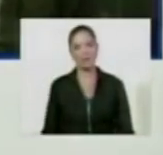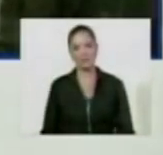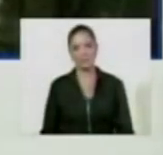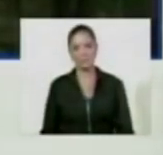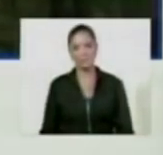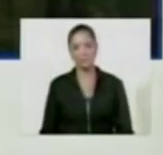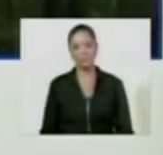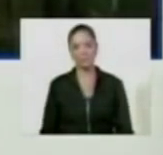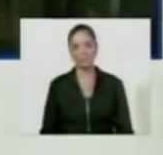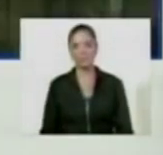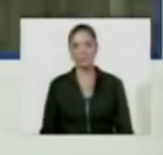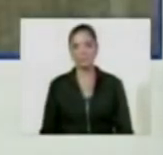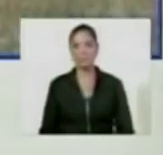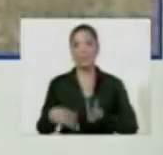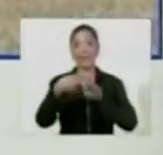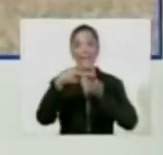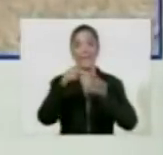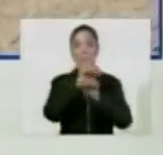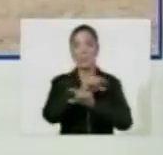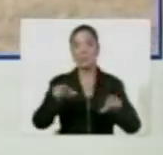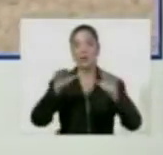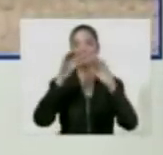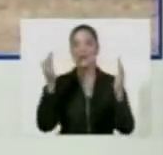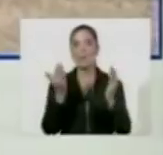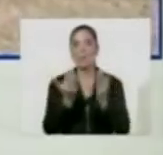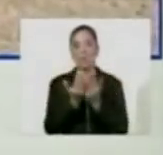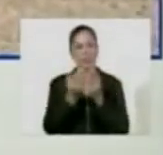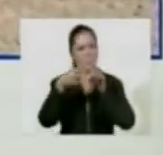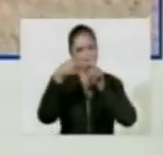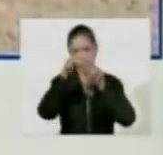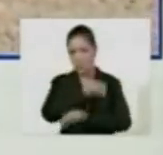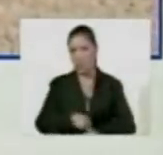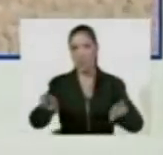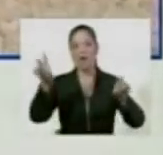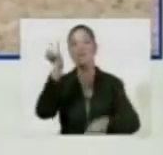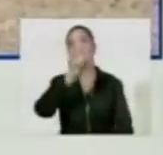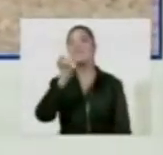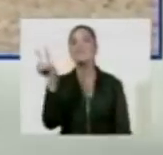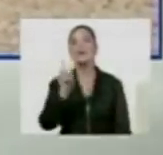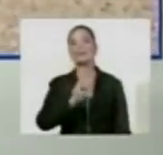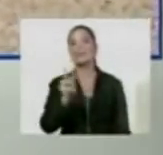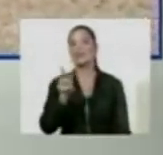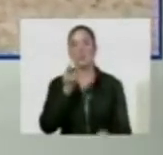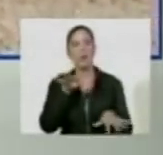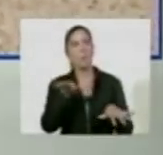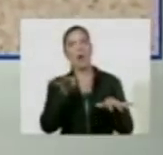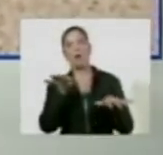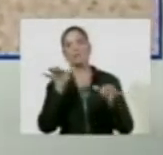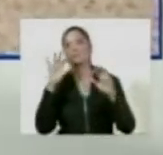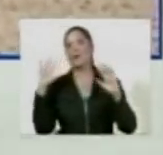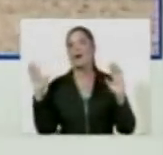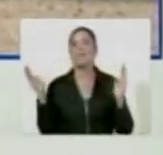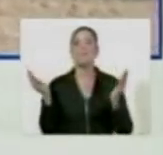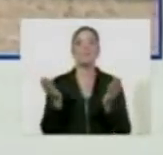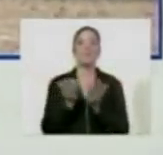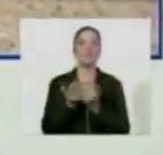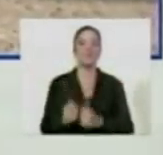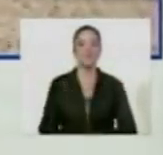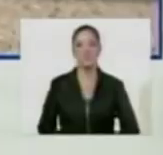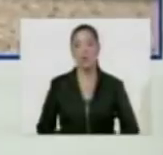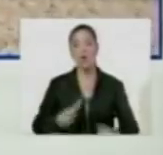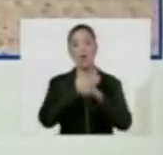entre las primeras etiquetas del mundo en las redes sociales. Venezuela brillando en el mundo. Fuerza